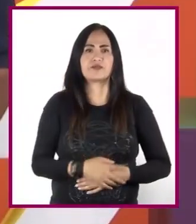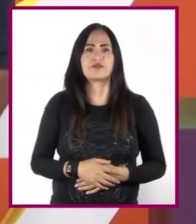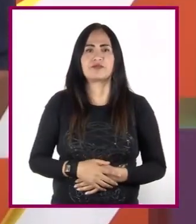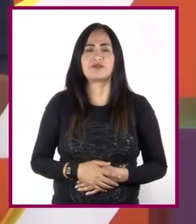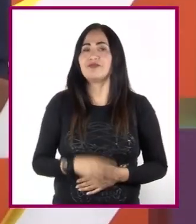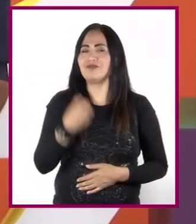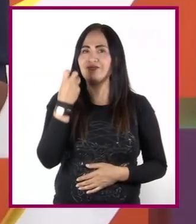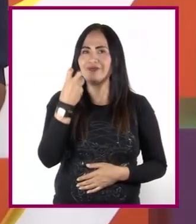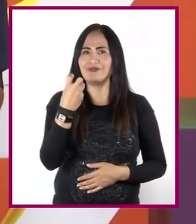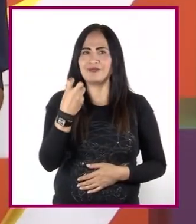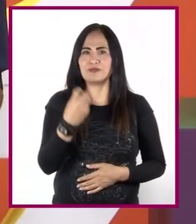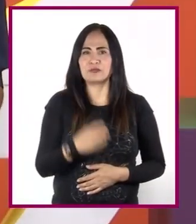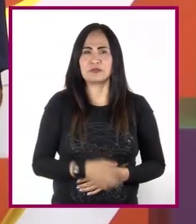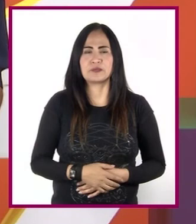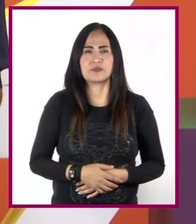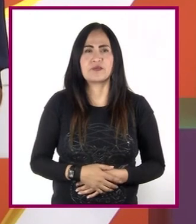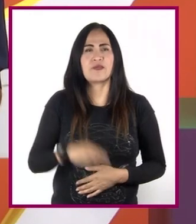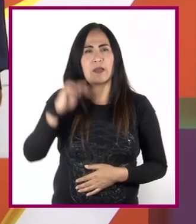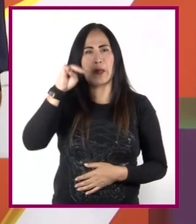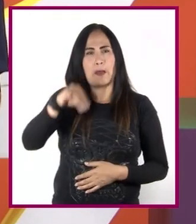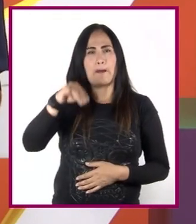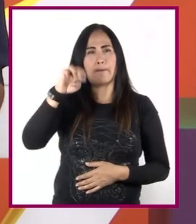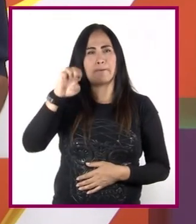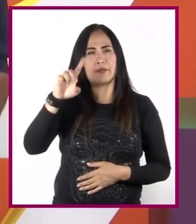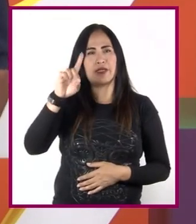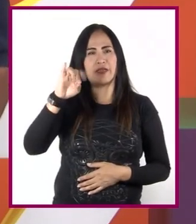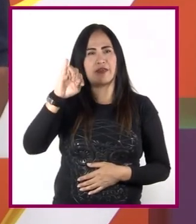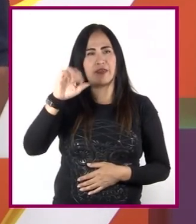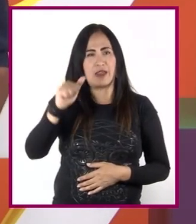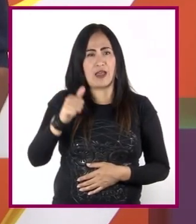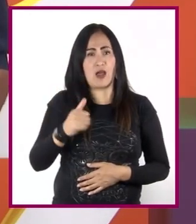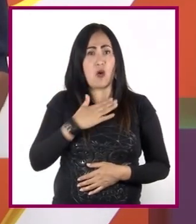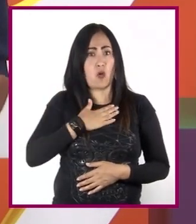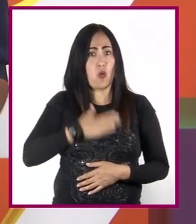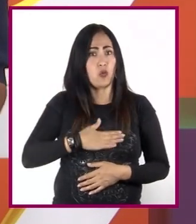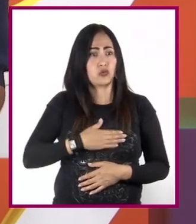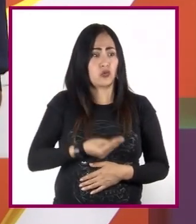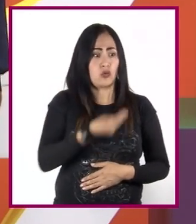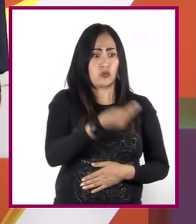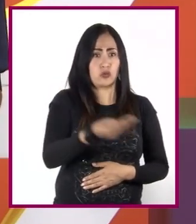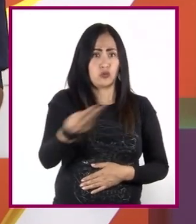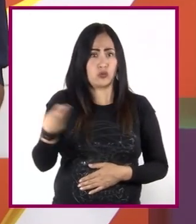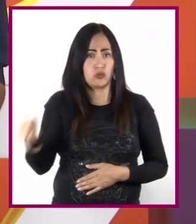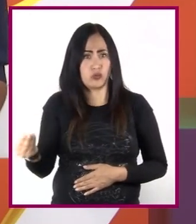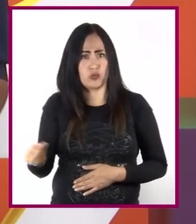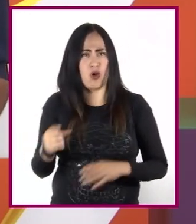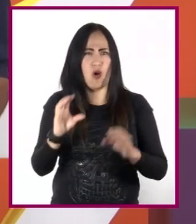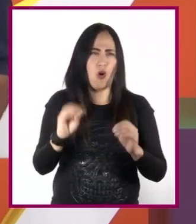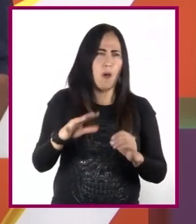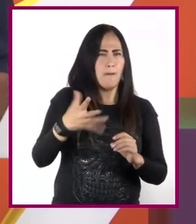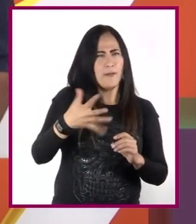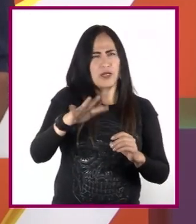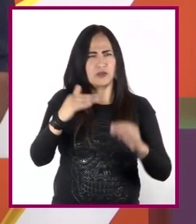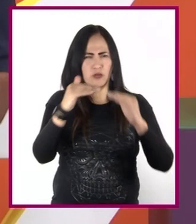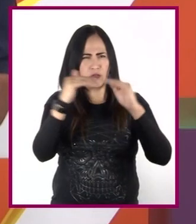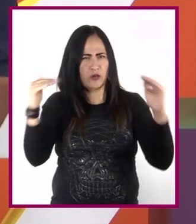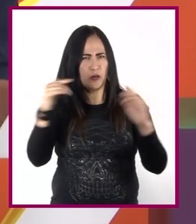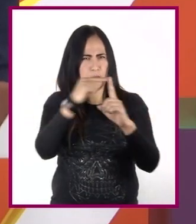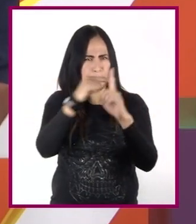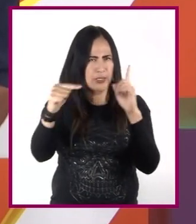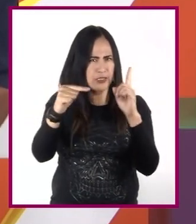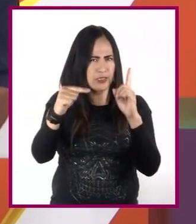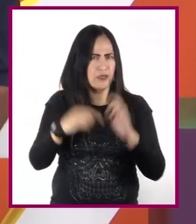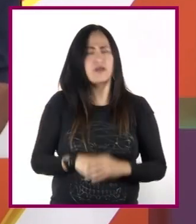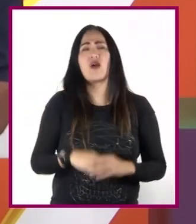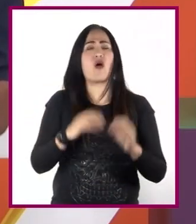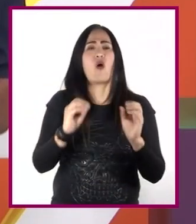esta situación, la media se usó como reparto equitativo, como mejor estimación de la media real de un objeto o